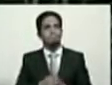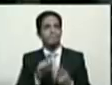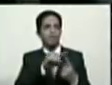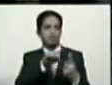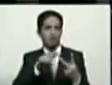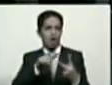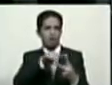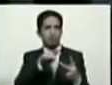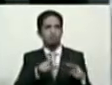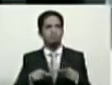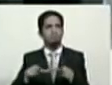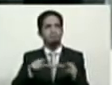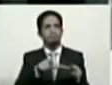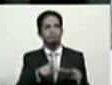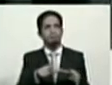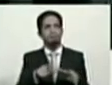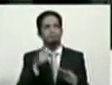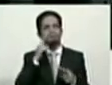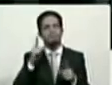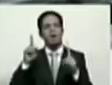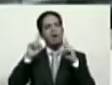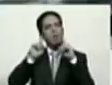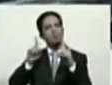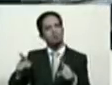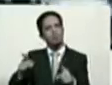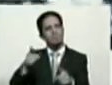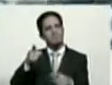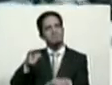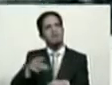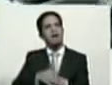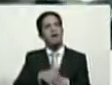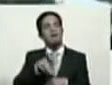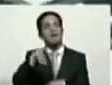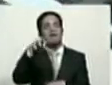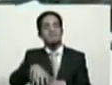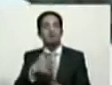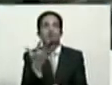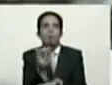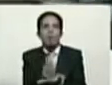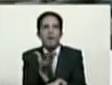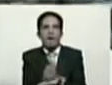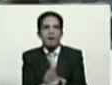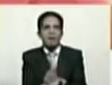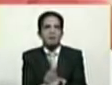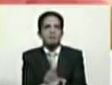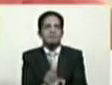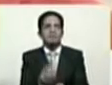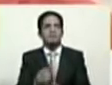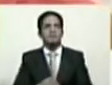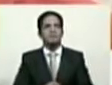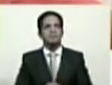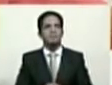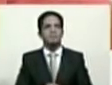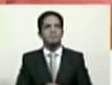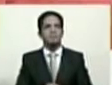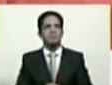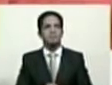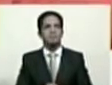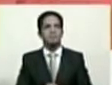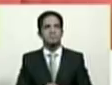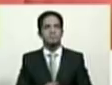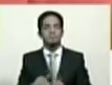ubicadas en la troncal 36 vía morichal en el estado monagas en la madrugada